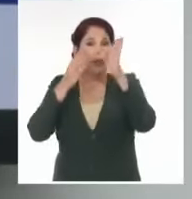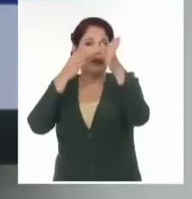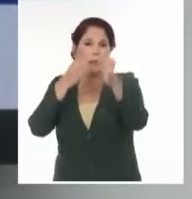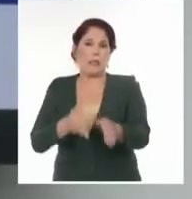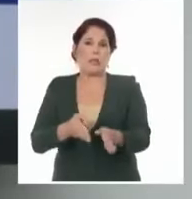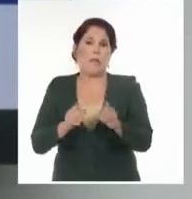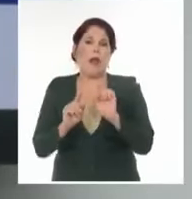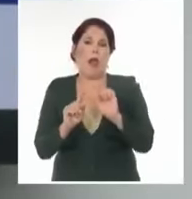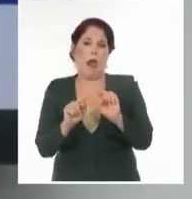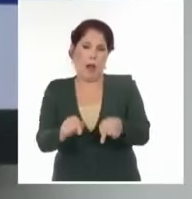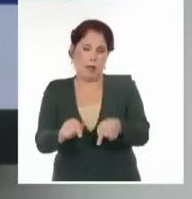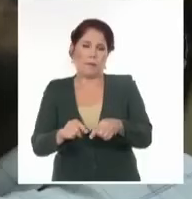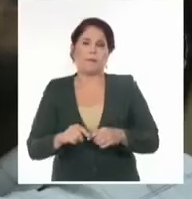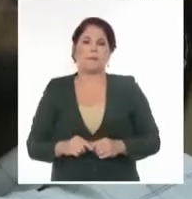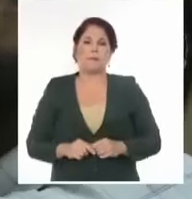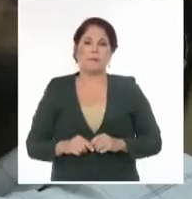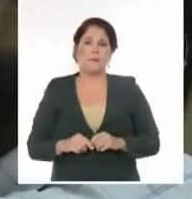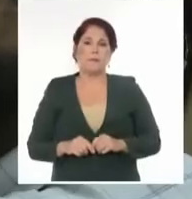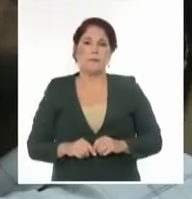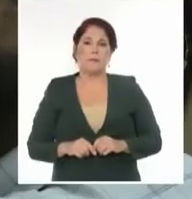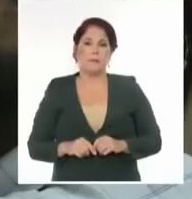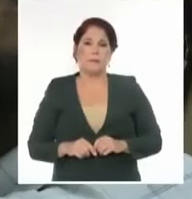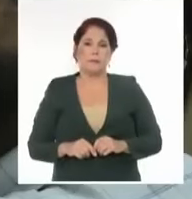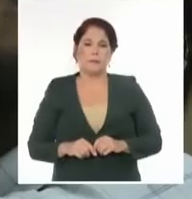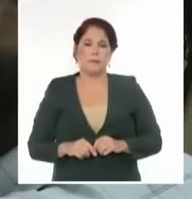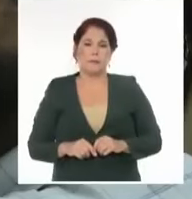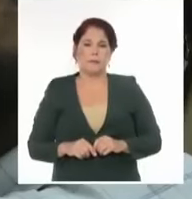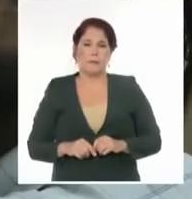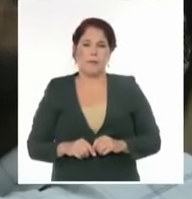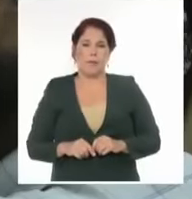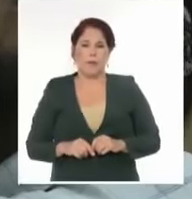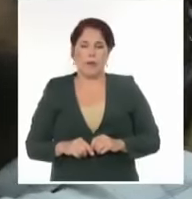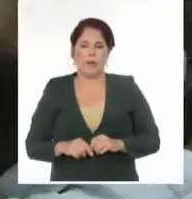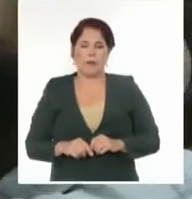ese campo en el actual escenario. Rosana Thompson, Casamayor, Canal Cubano de Noticias.